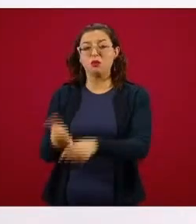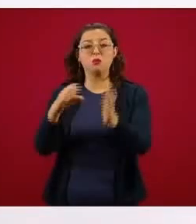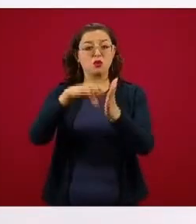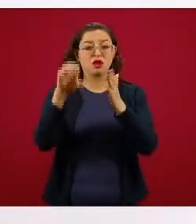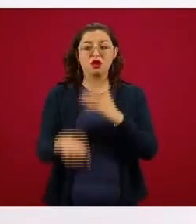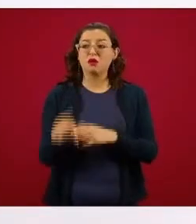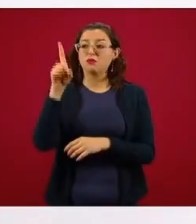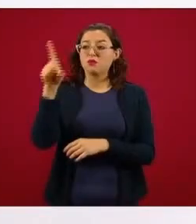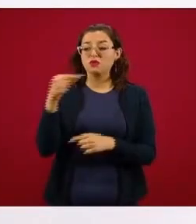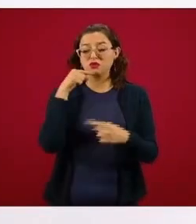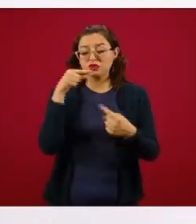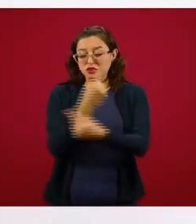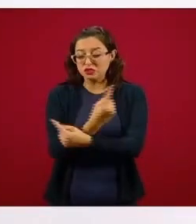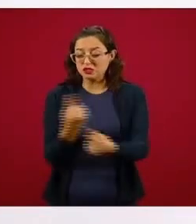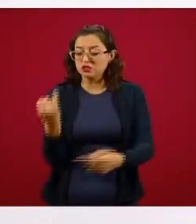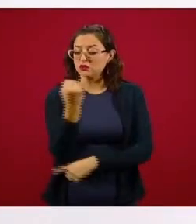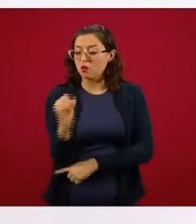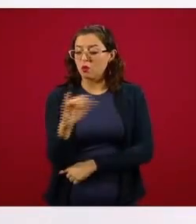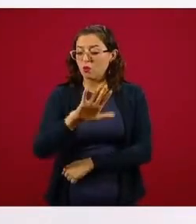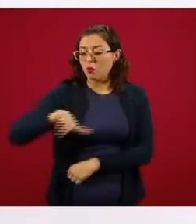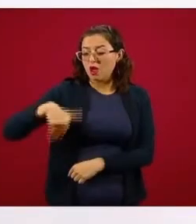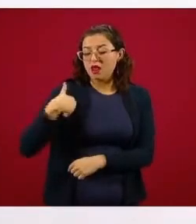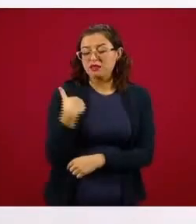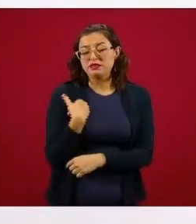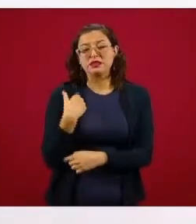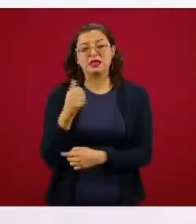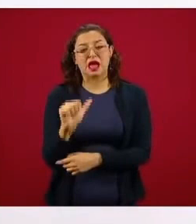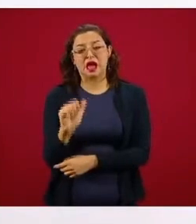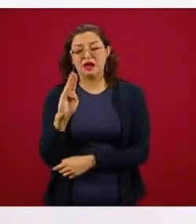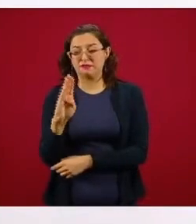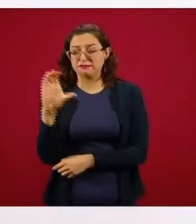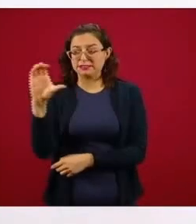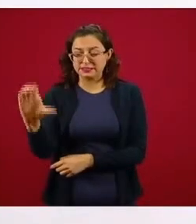Sonora. Se eliminó el CISEN,